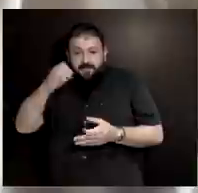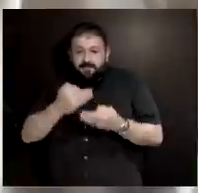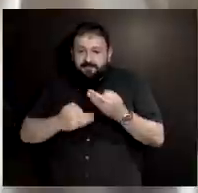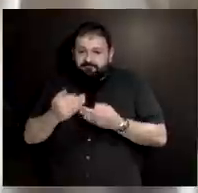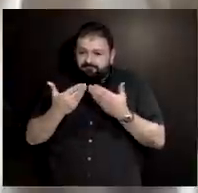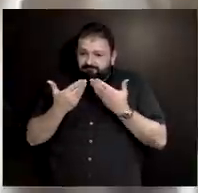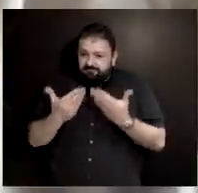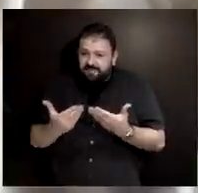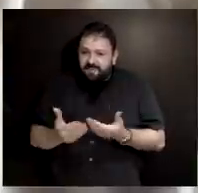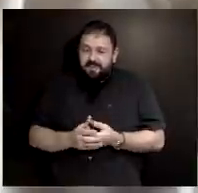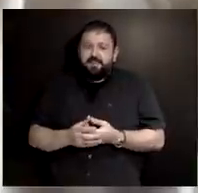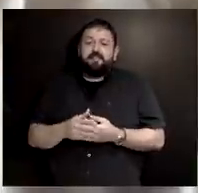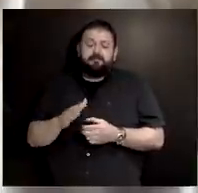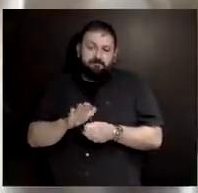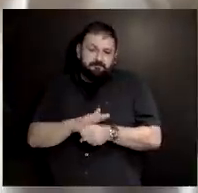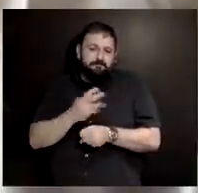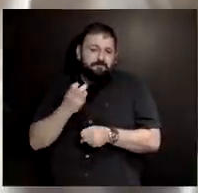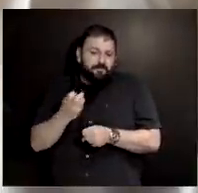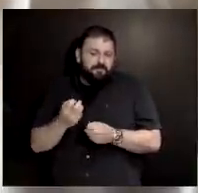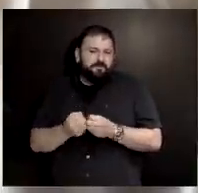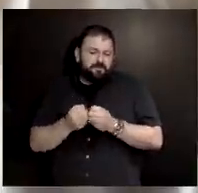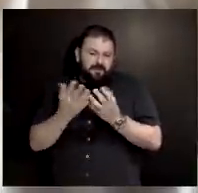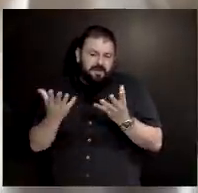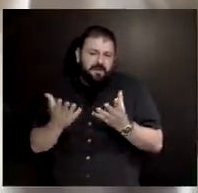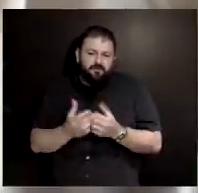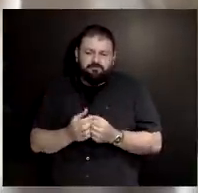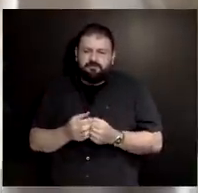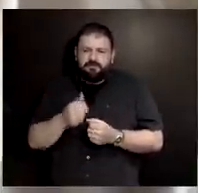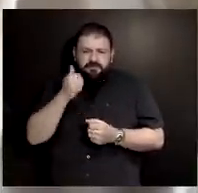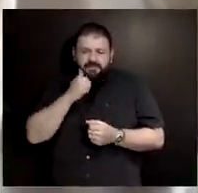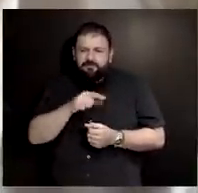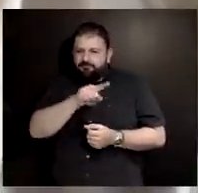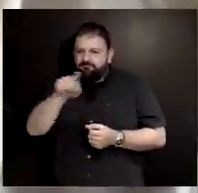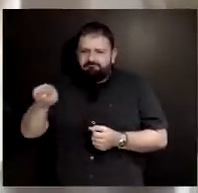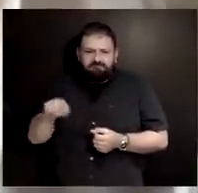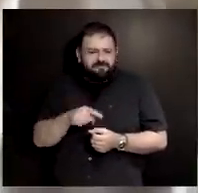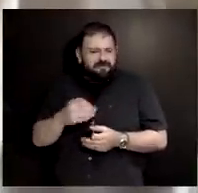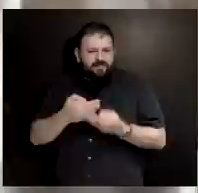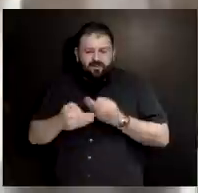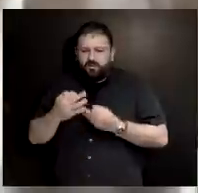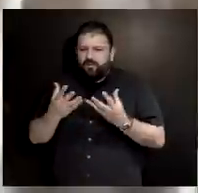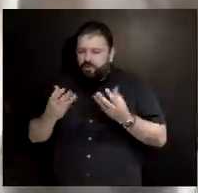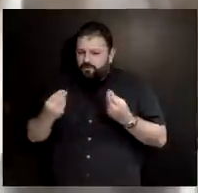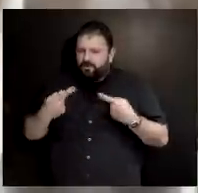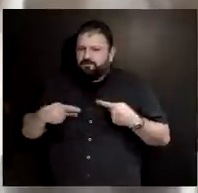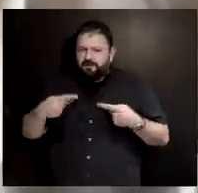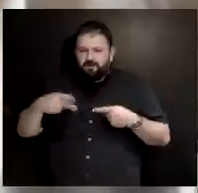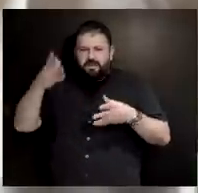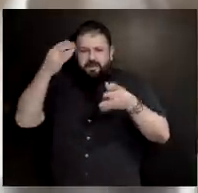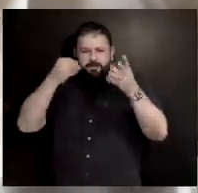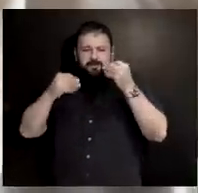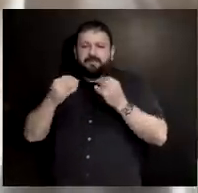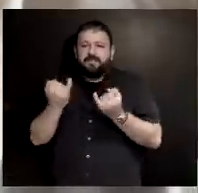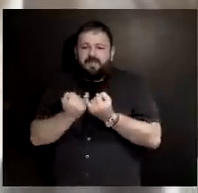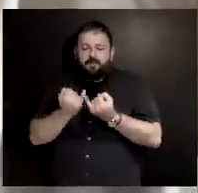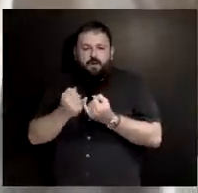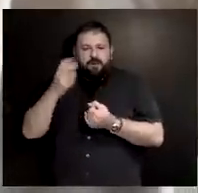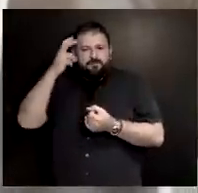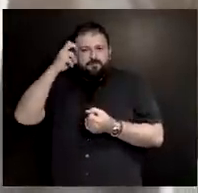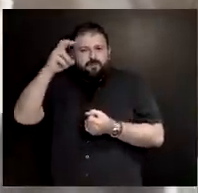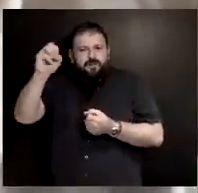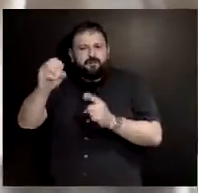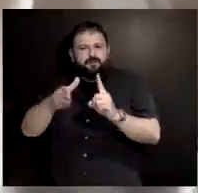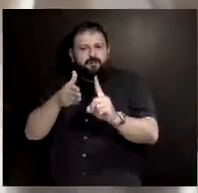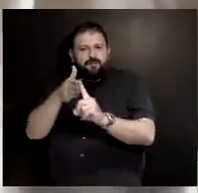todo con, por supuesto, momentos maravillosos y abundantes y de mucho aprendizaje y de muchos sueños cumplidos para ustedes y de muchas